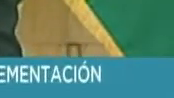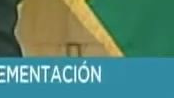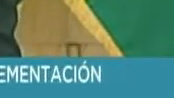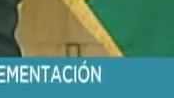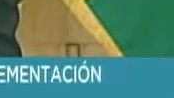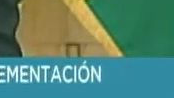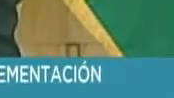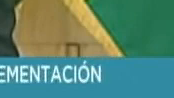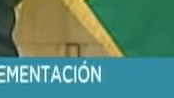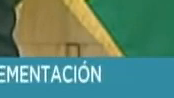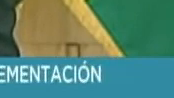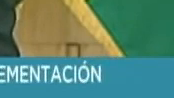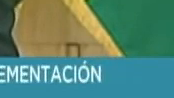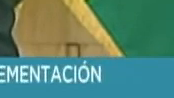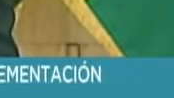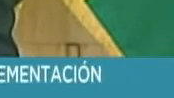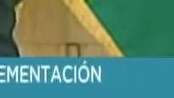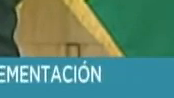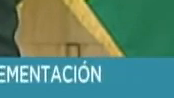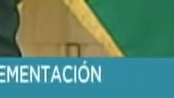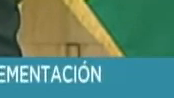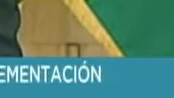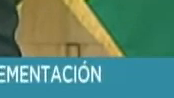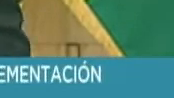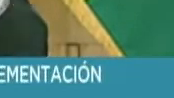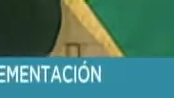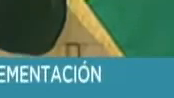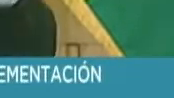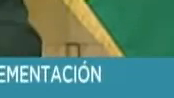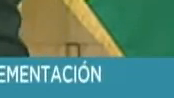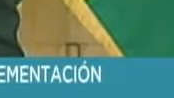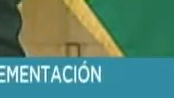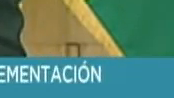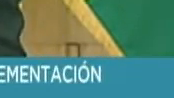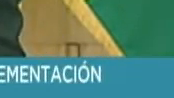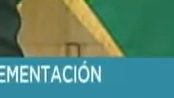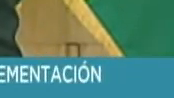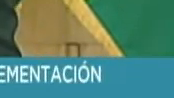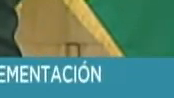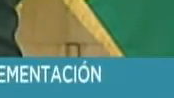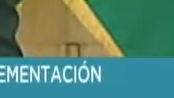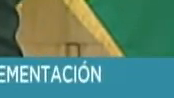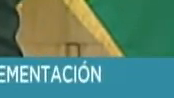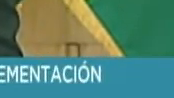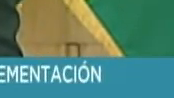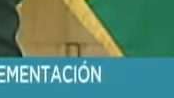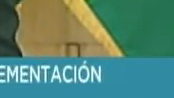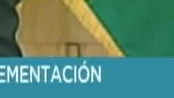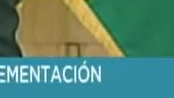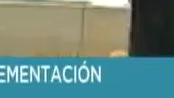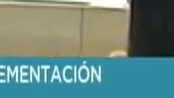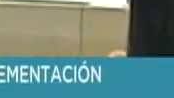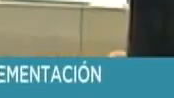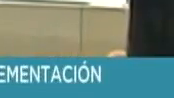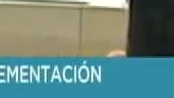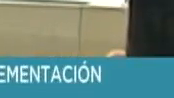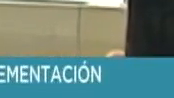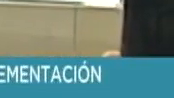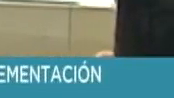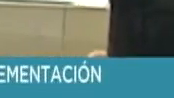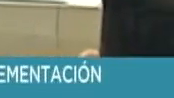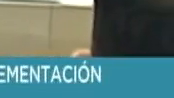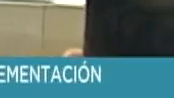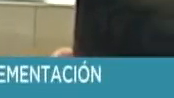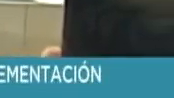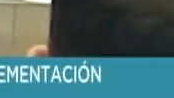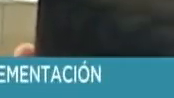viceministros de la Cancillería venezolana, incluyendo el vicepresidente de Internacionales de PDVSA y presidente de